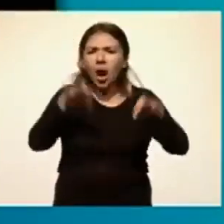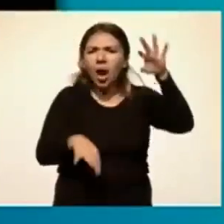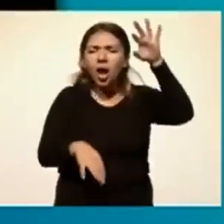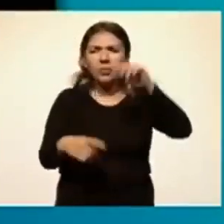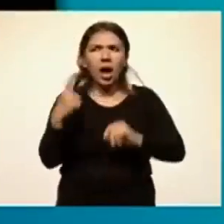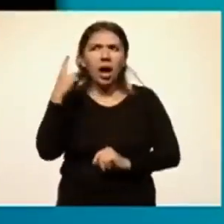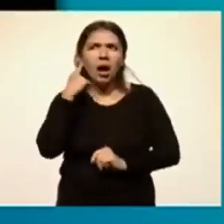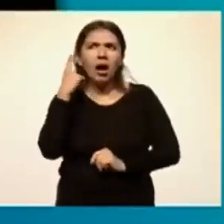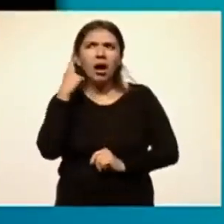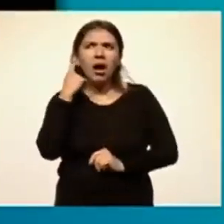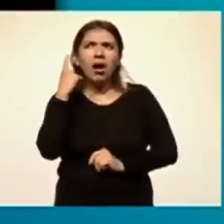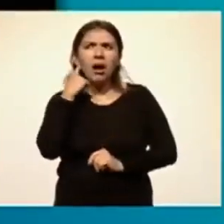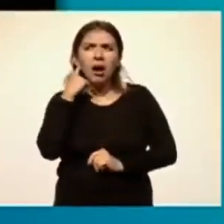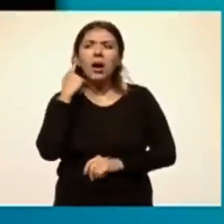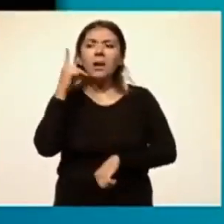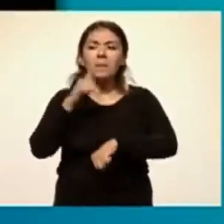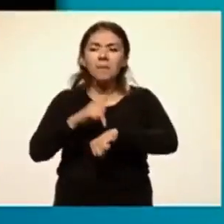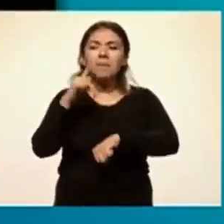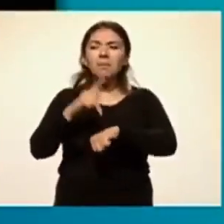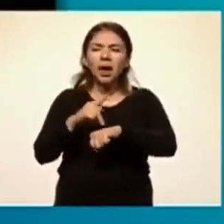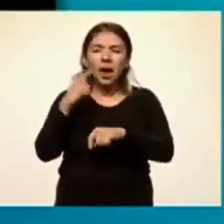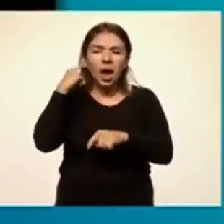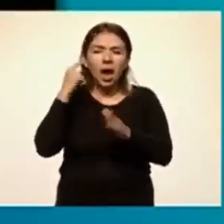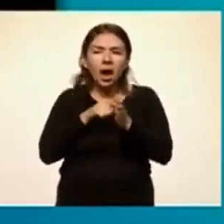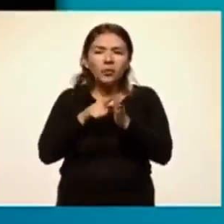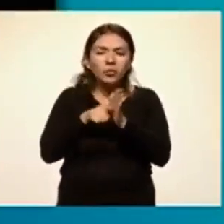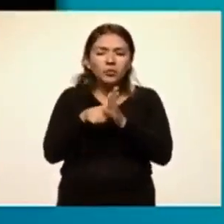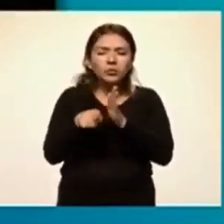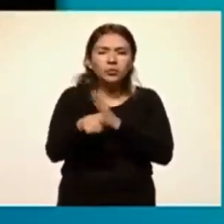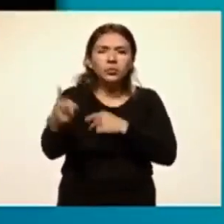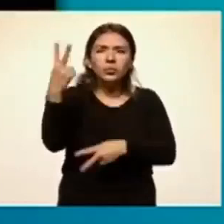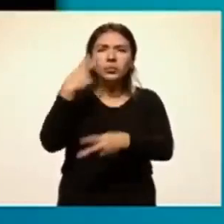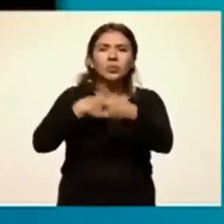Uno oye, salida de la piedra, el agua clara caer